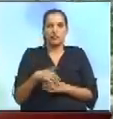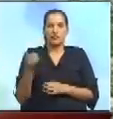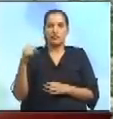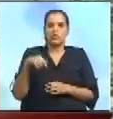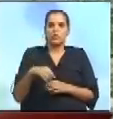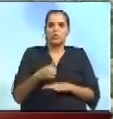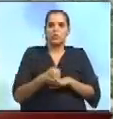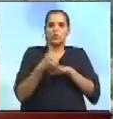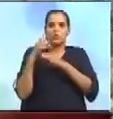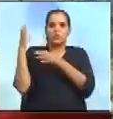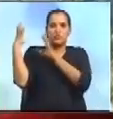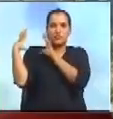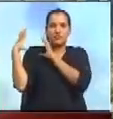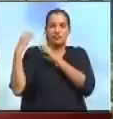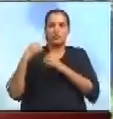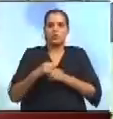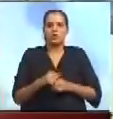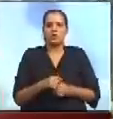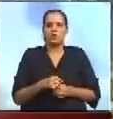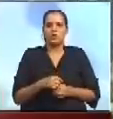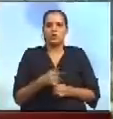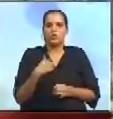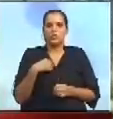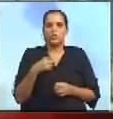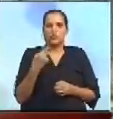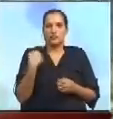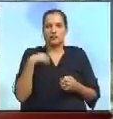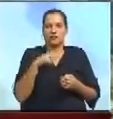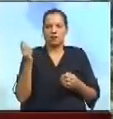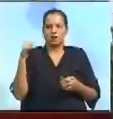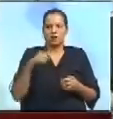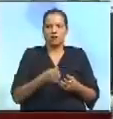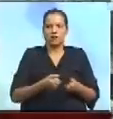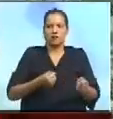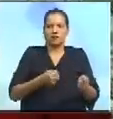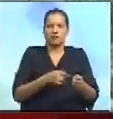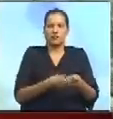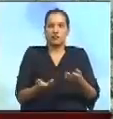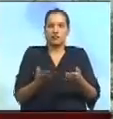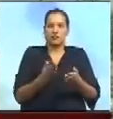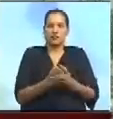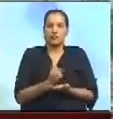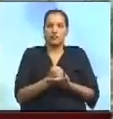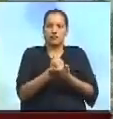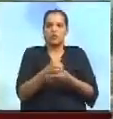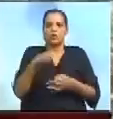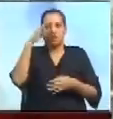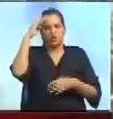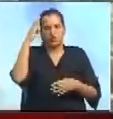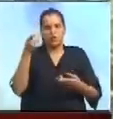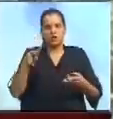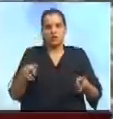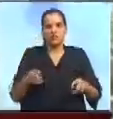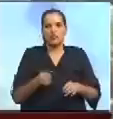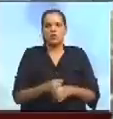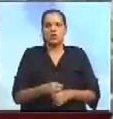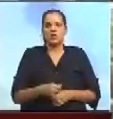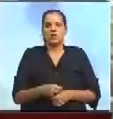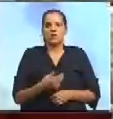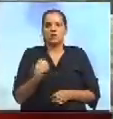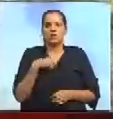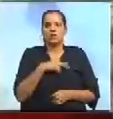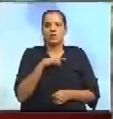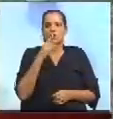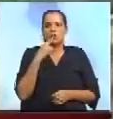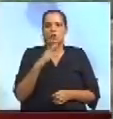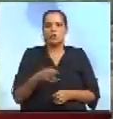el Departamento de Respuesta Inmediata del GAN Municipal, en la cual hemos acudido con el equipo y todo, y también tenemos la colaboración del Cuerpo de Bomberos, que ha estado también presente. Nosotros somos